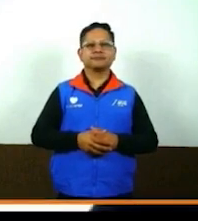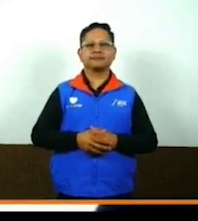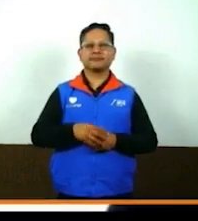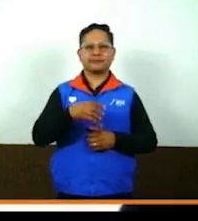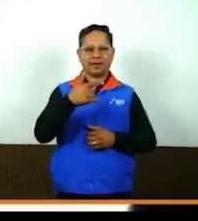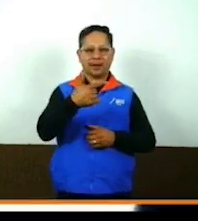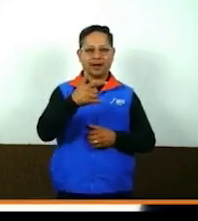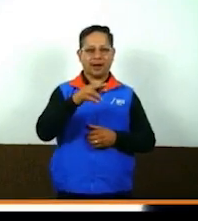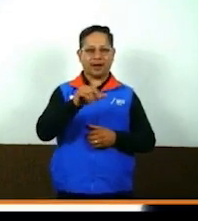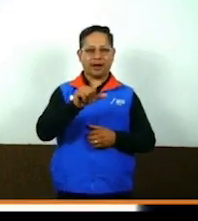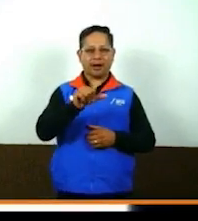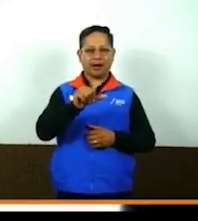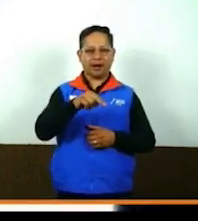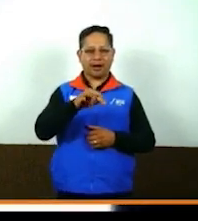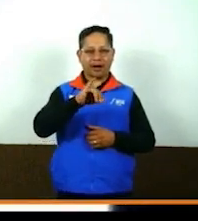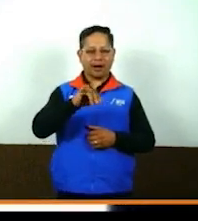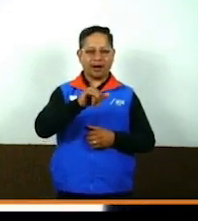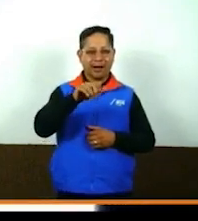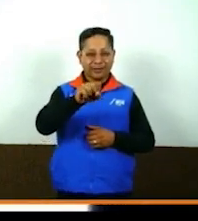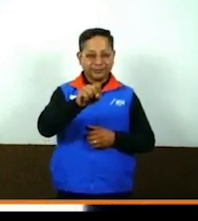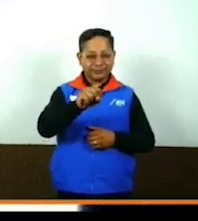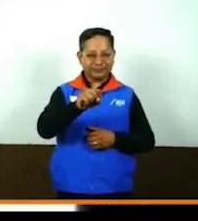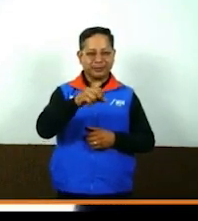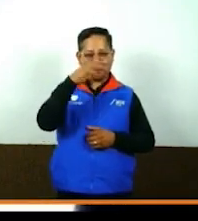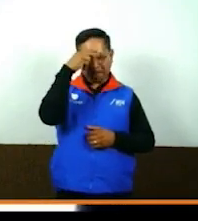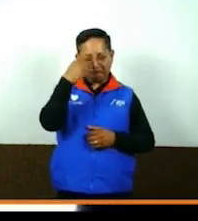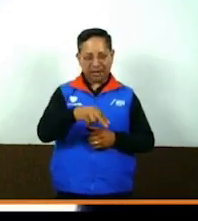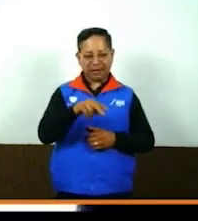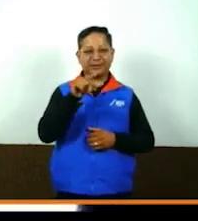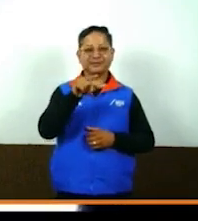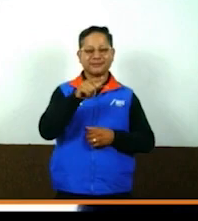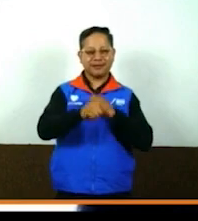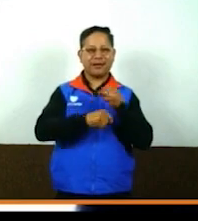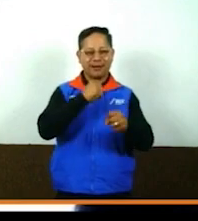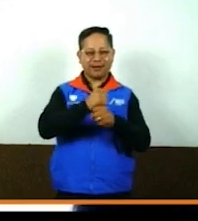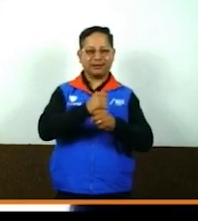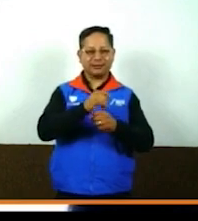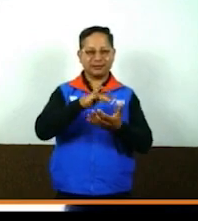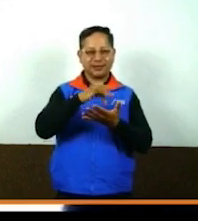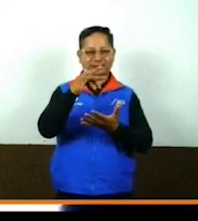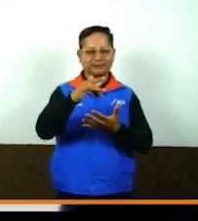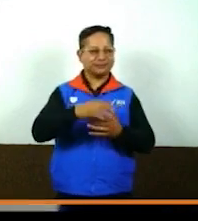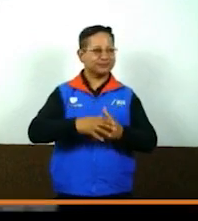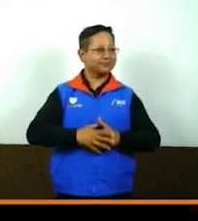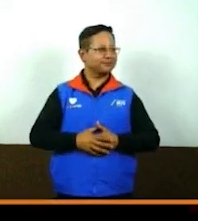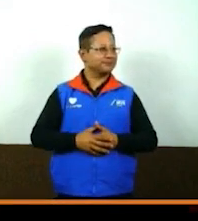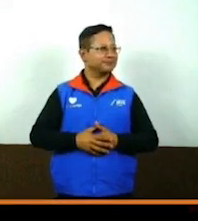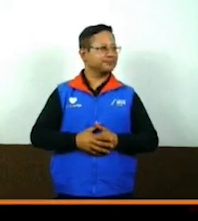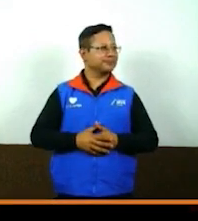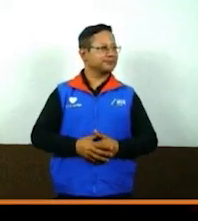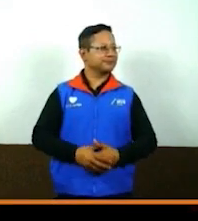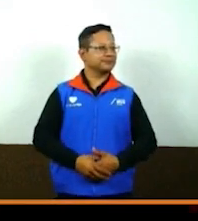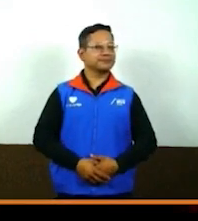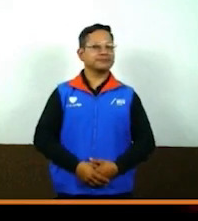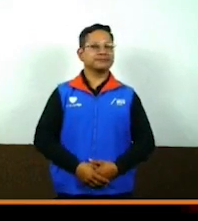Granjas Carroll de México, alimentando nuestro México, 17 años, gracias.